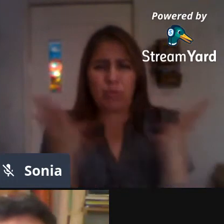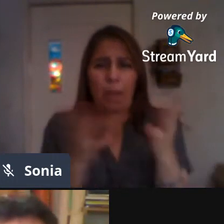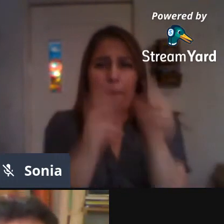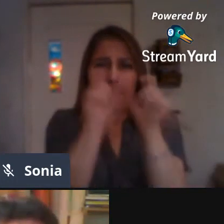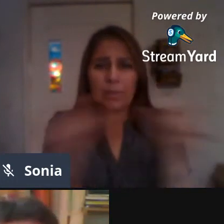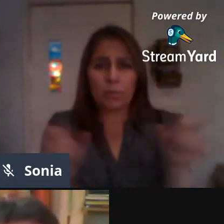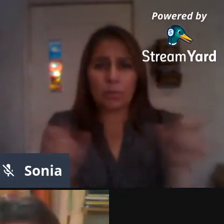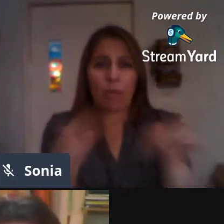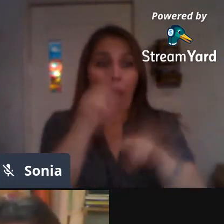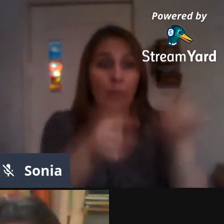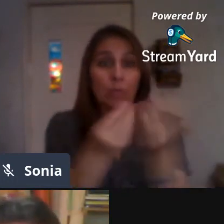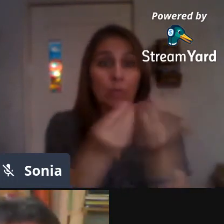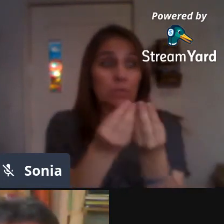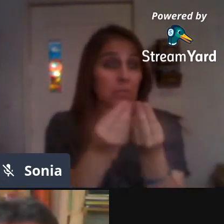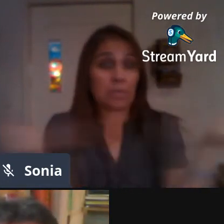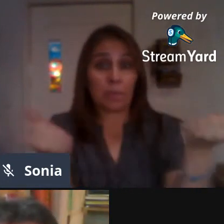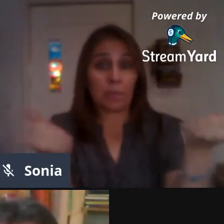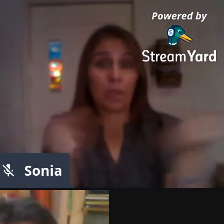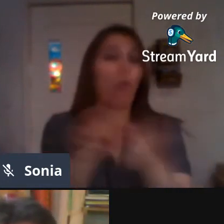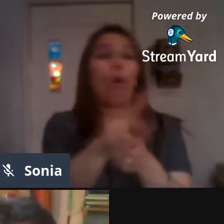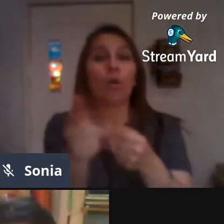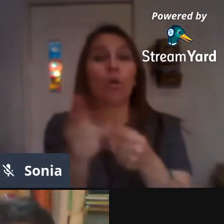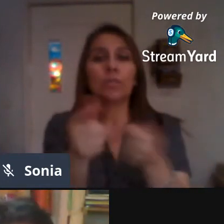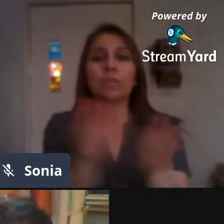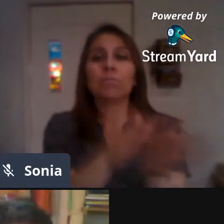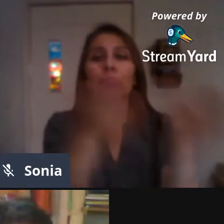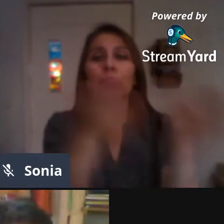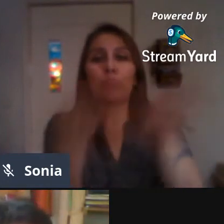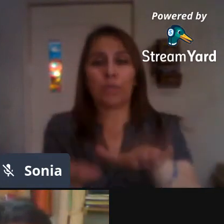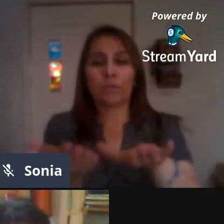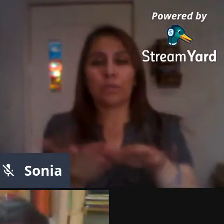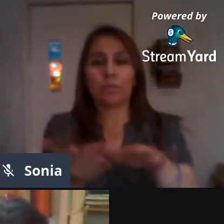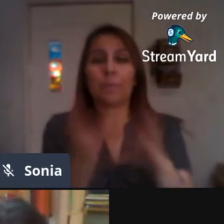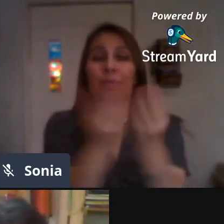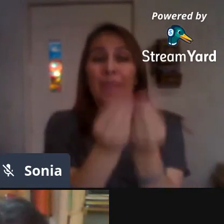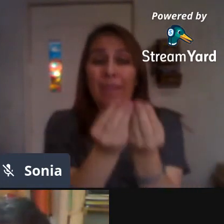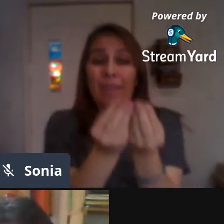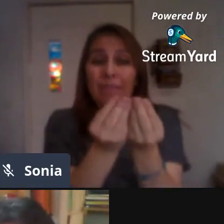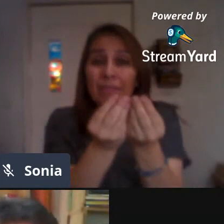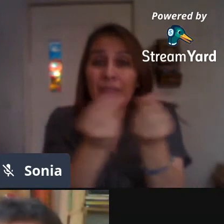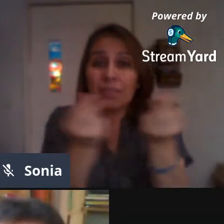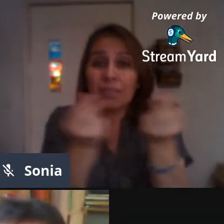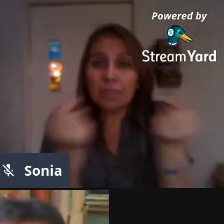tras la desaparición estuvo allí acompañando mucho tiempo